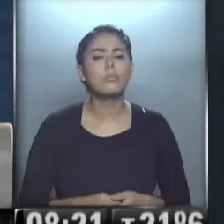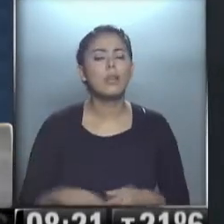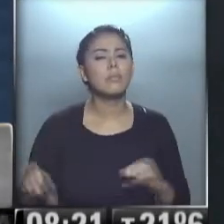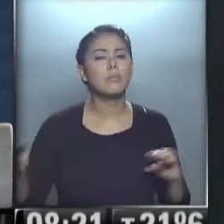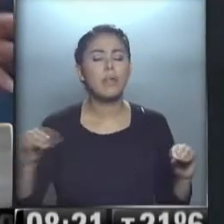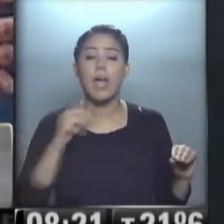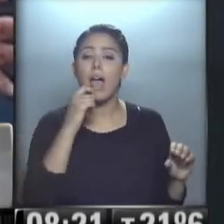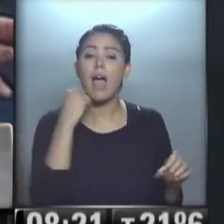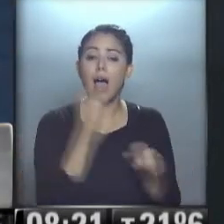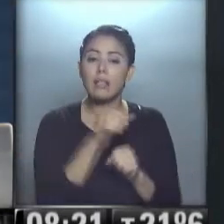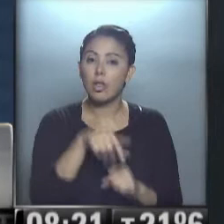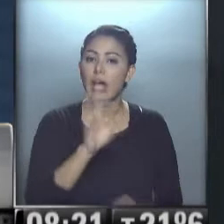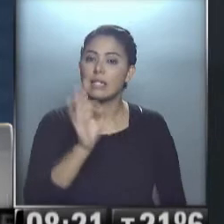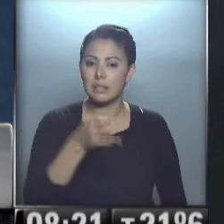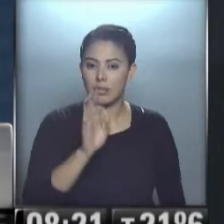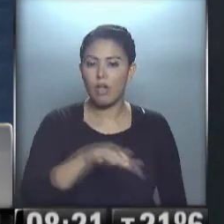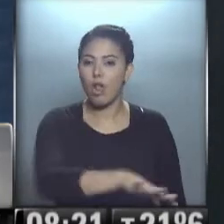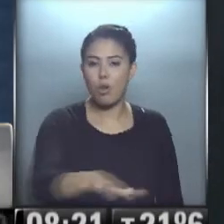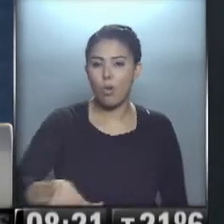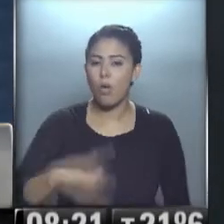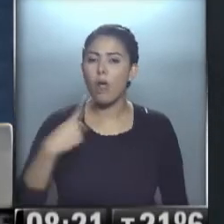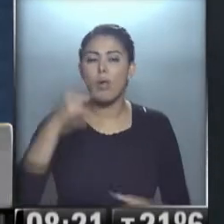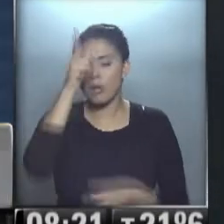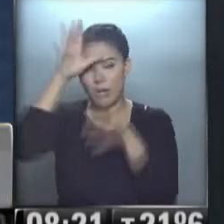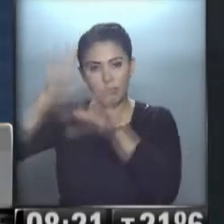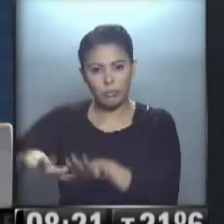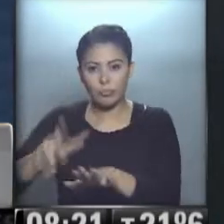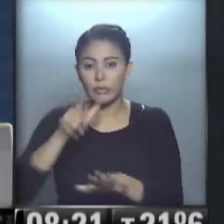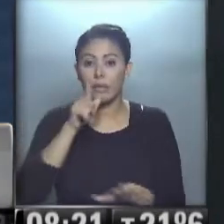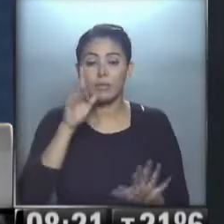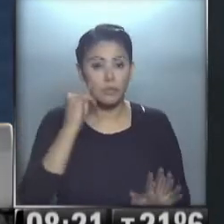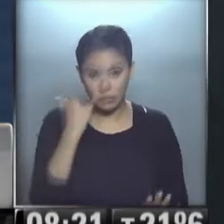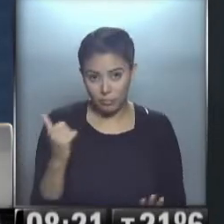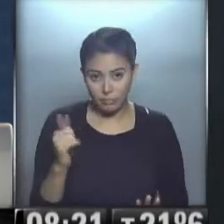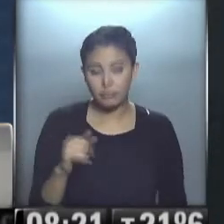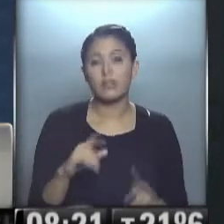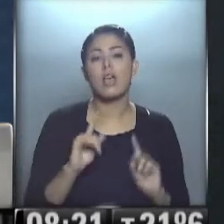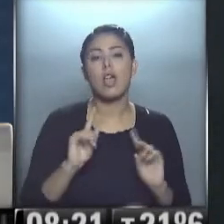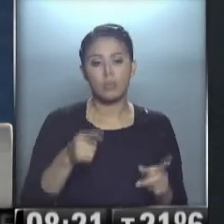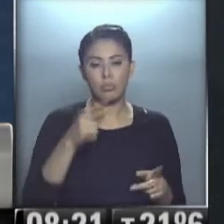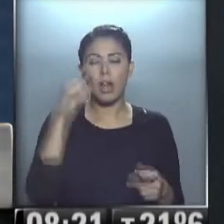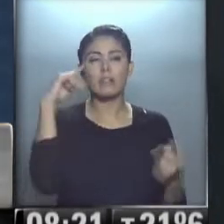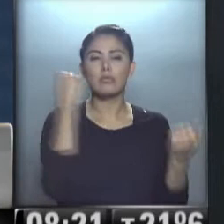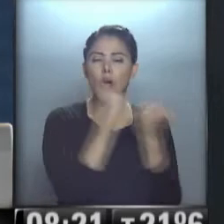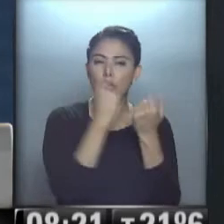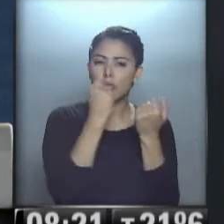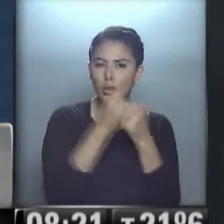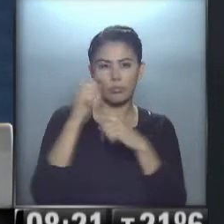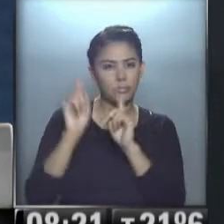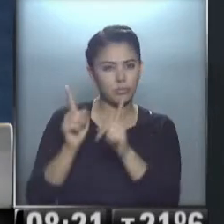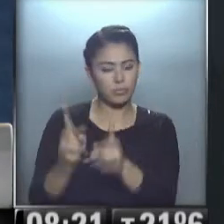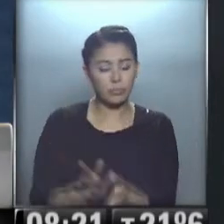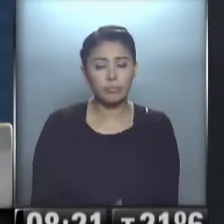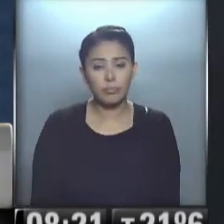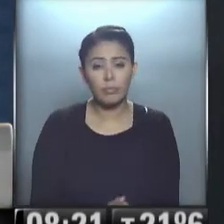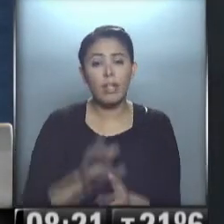hasta el momento hemos identificado los lugares con acuartelados. No hemos identificado, a pesar de un monitoreo sistemático y continuo, que